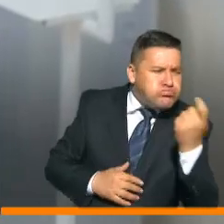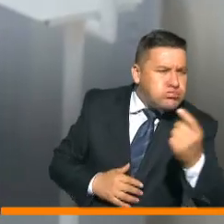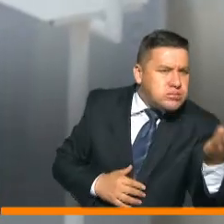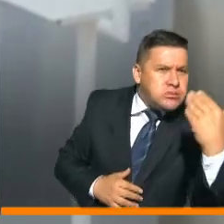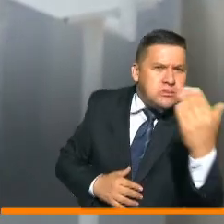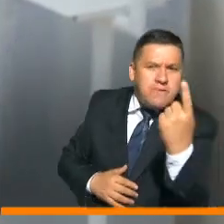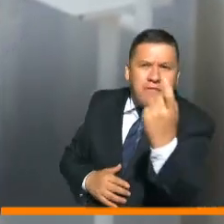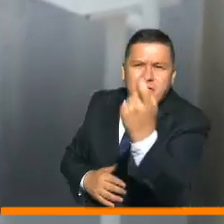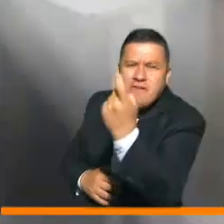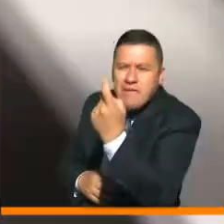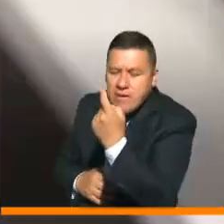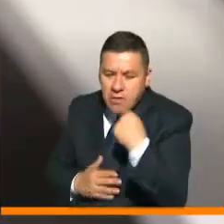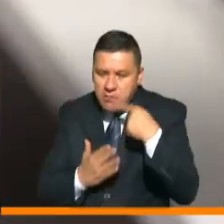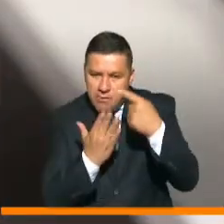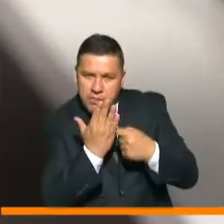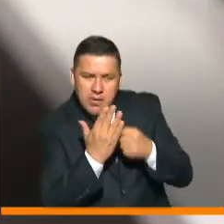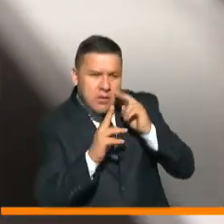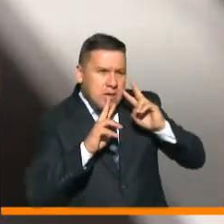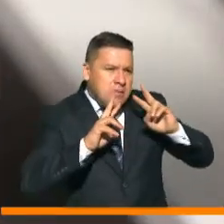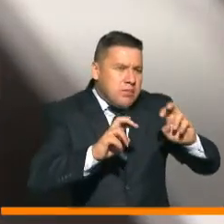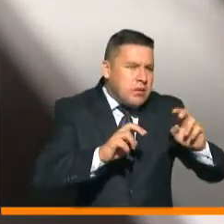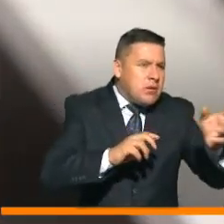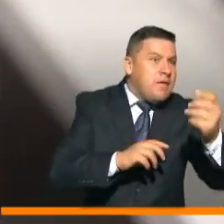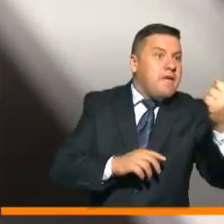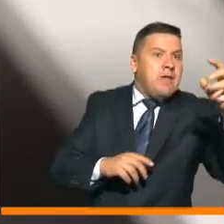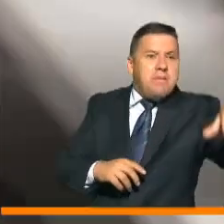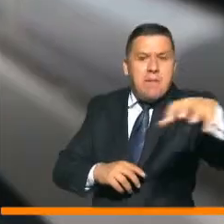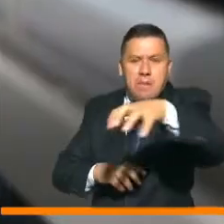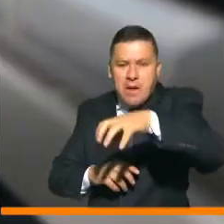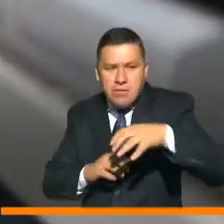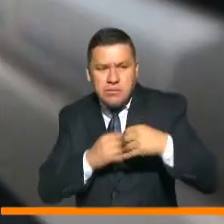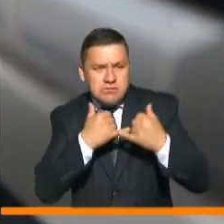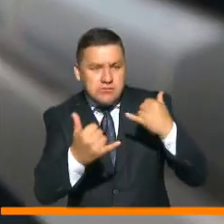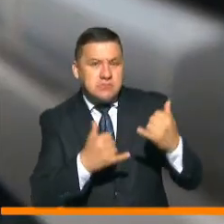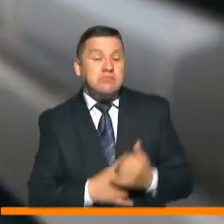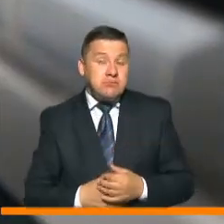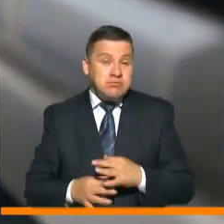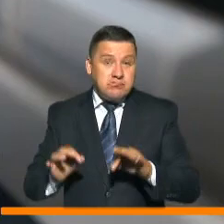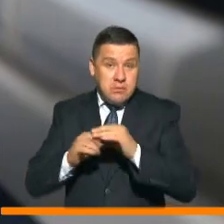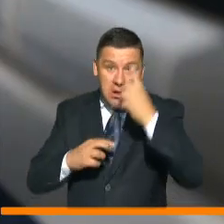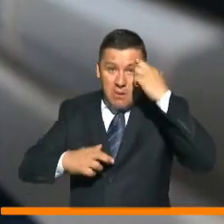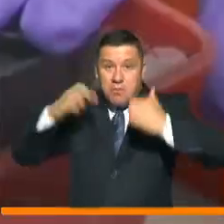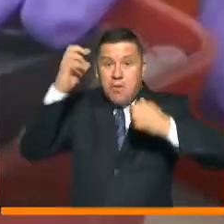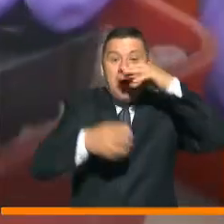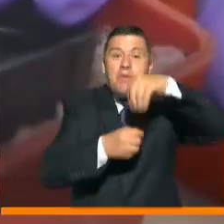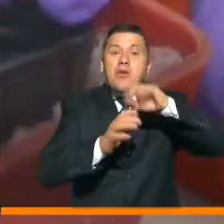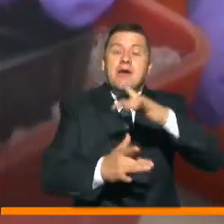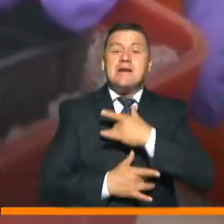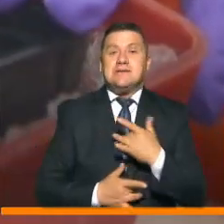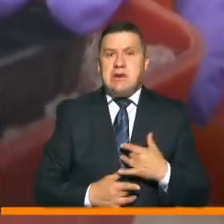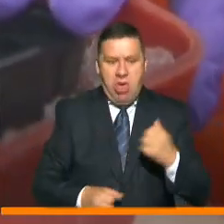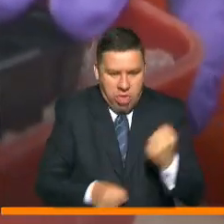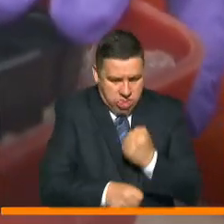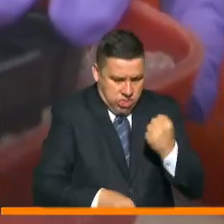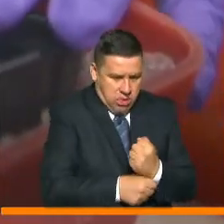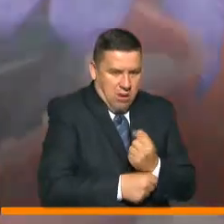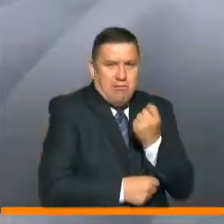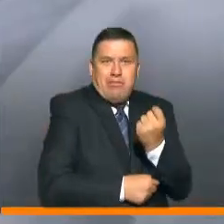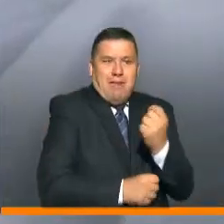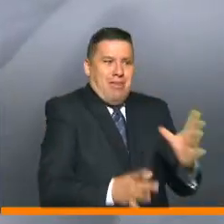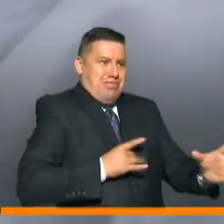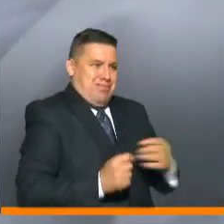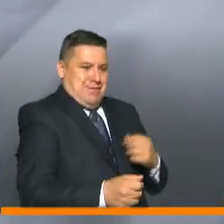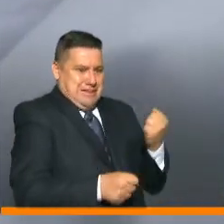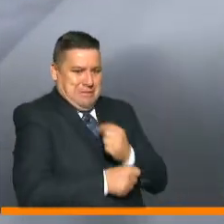activa comunitaria, rastreo, investigación de campo, entre otros. Lo anterior indica profesionales del sector que por su labor pueden tener contacto